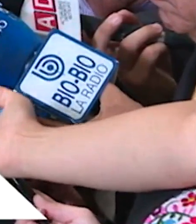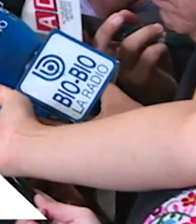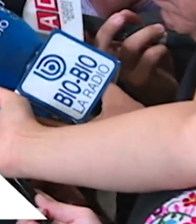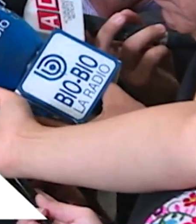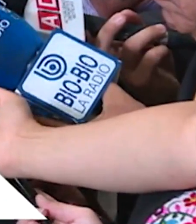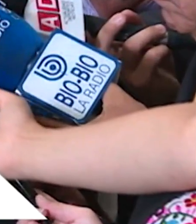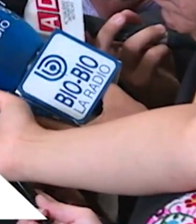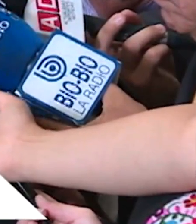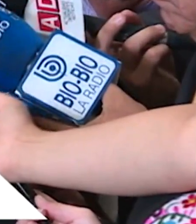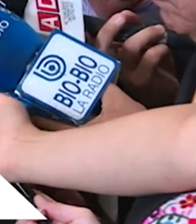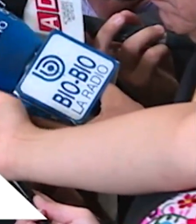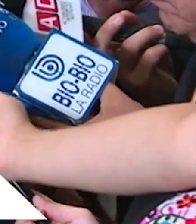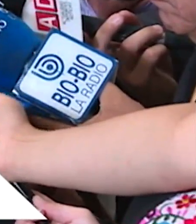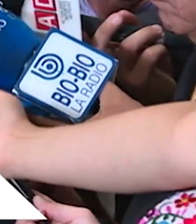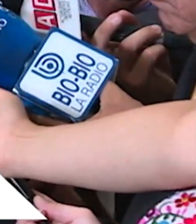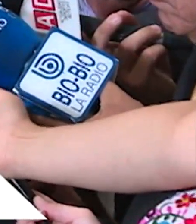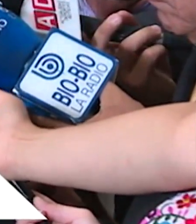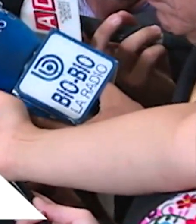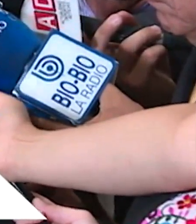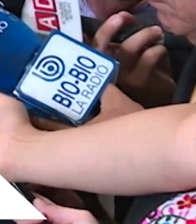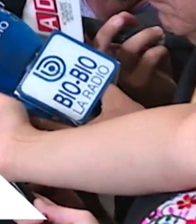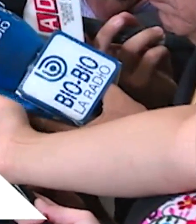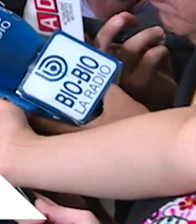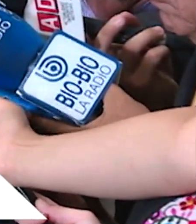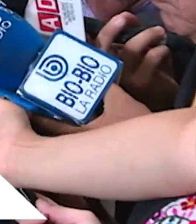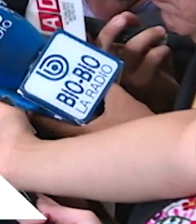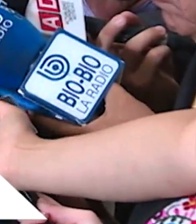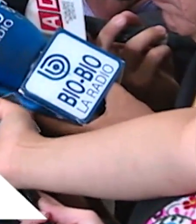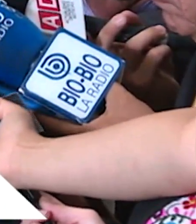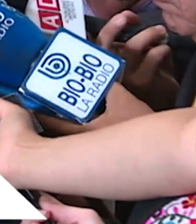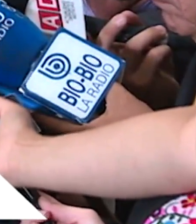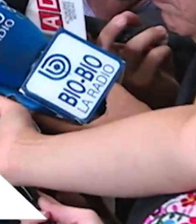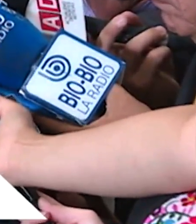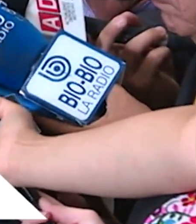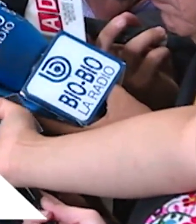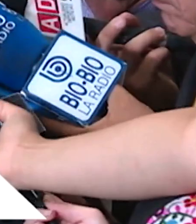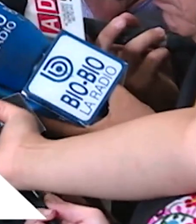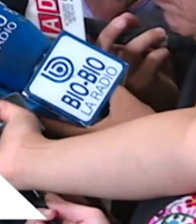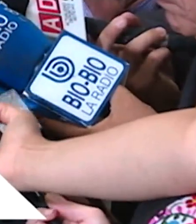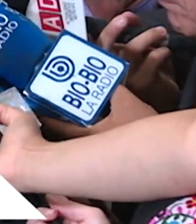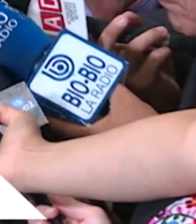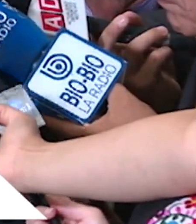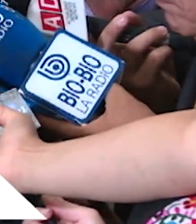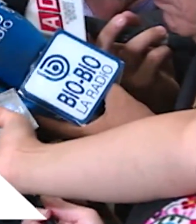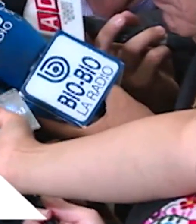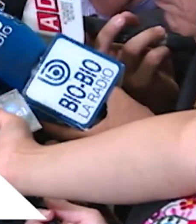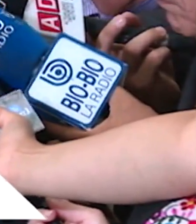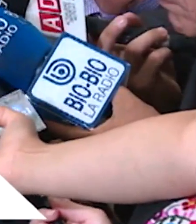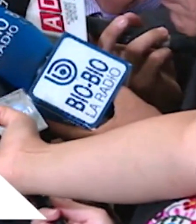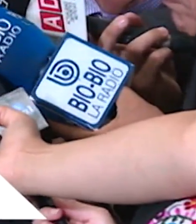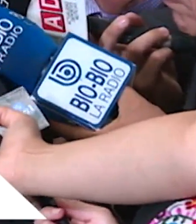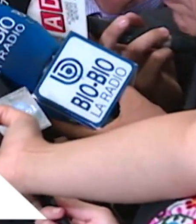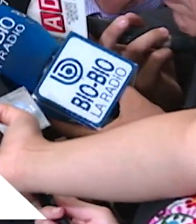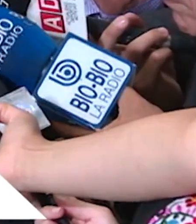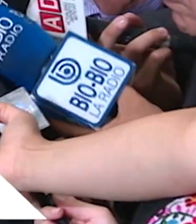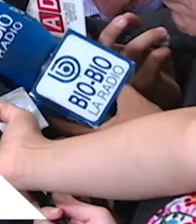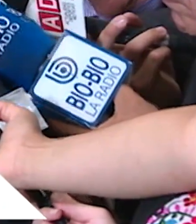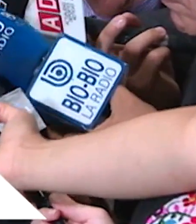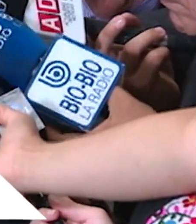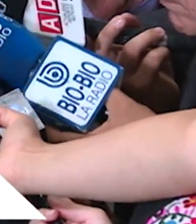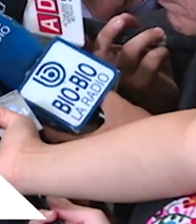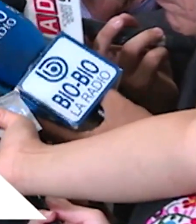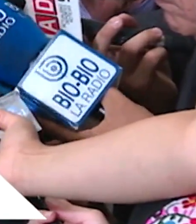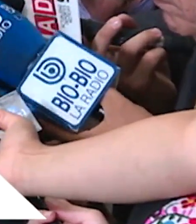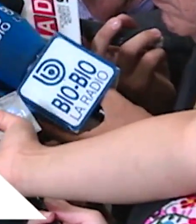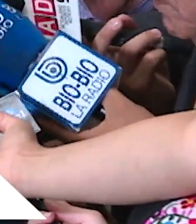la serenidad y tratar de ver los temas desde arriba Eh tener respeto por los contrincantes y tener paciencia también en